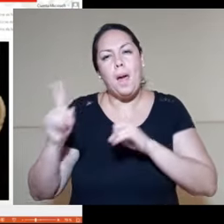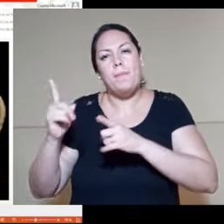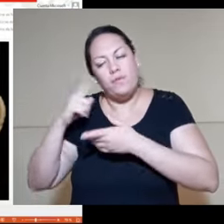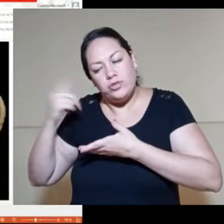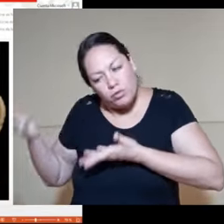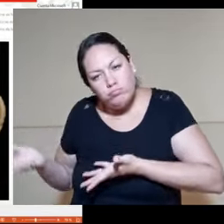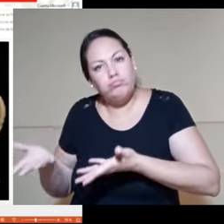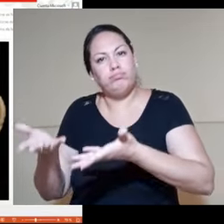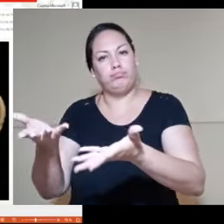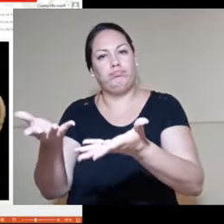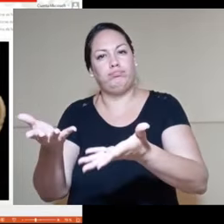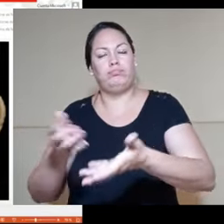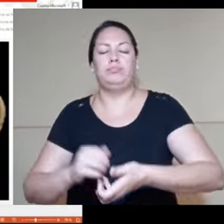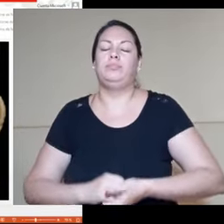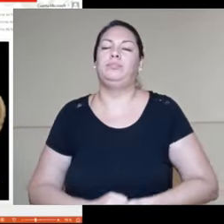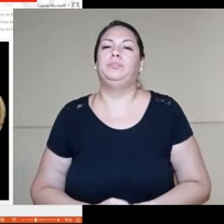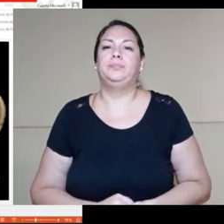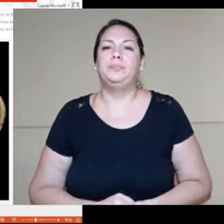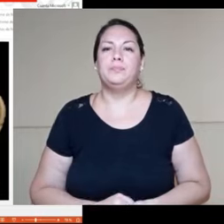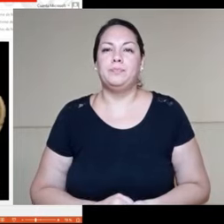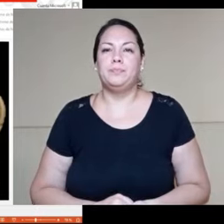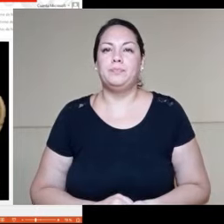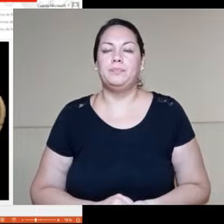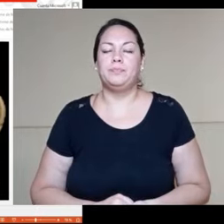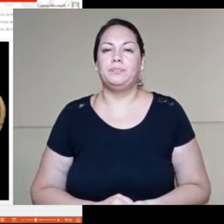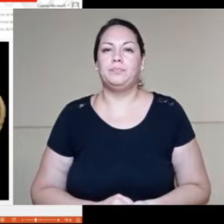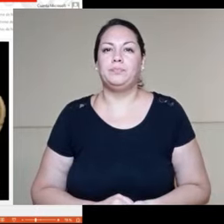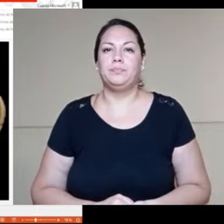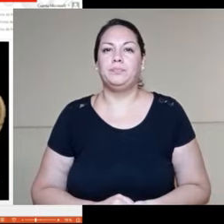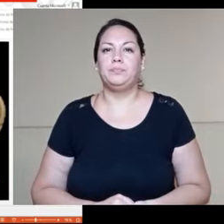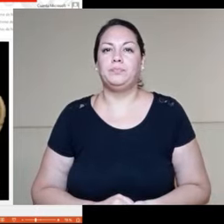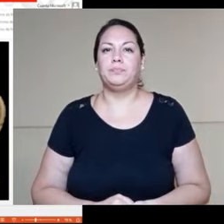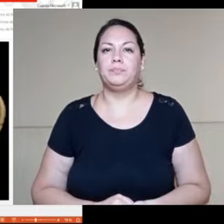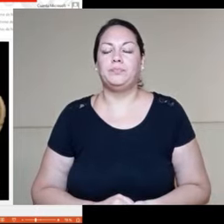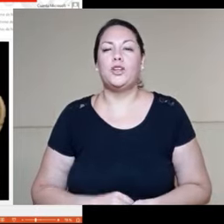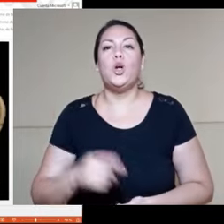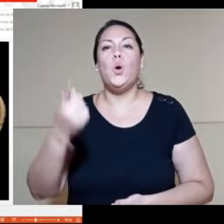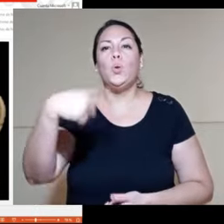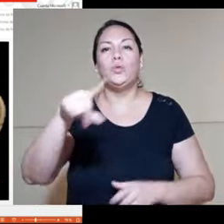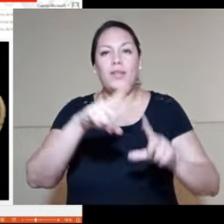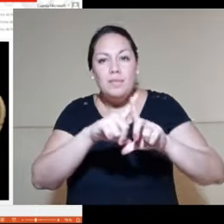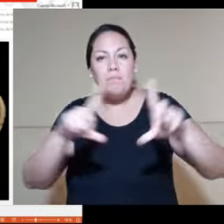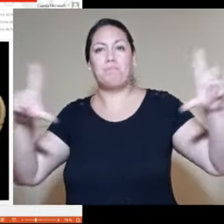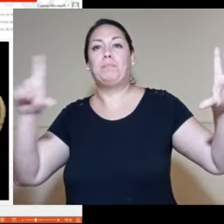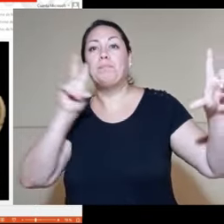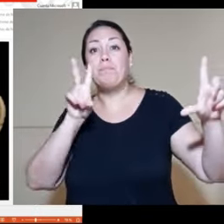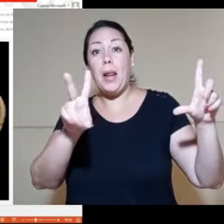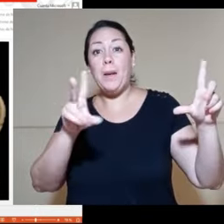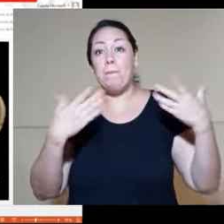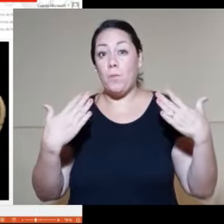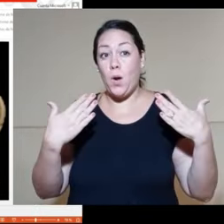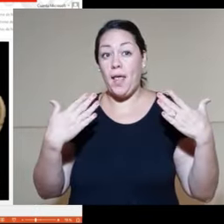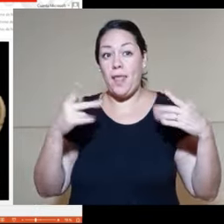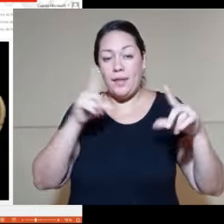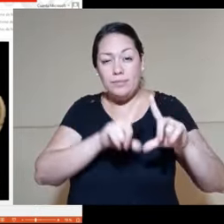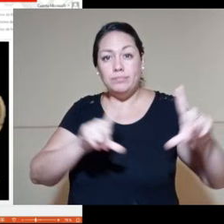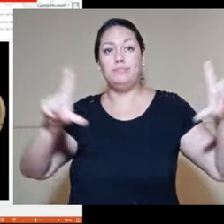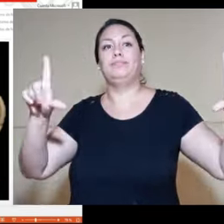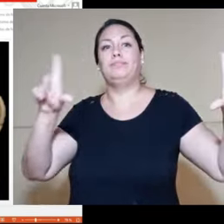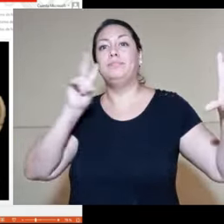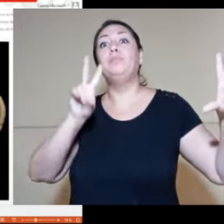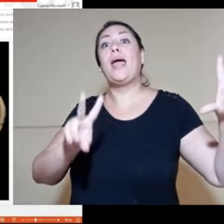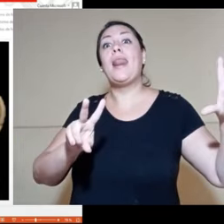No robo más tiempo de la clase, así el profesor comienza. Bien, ustedes están viendo ahí en la